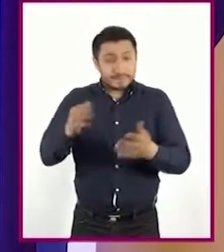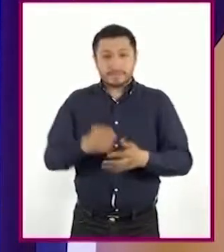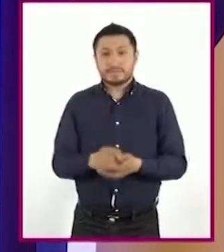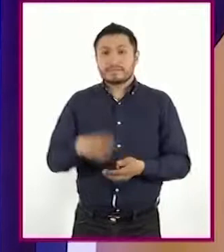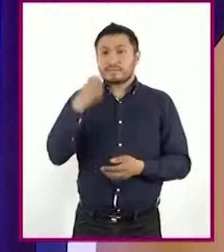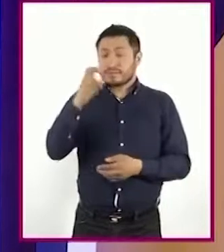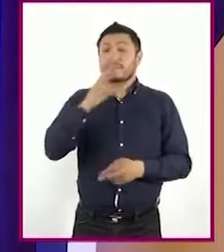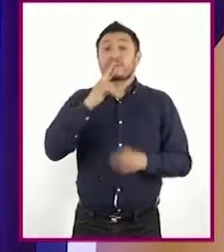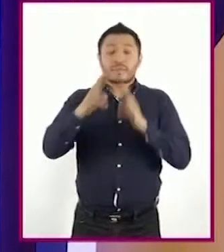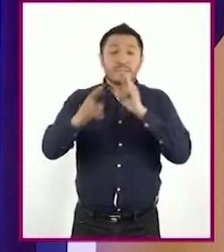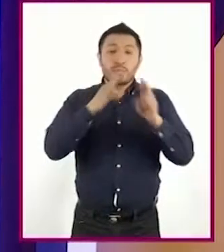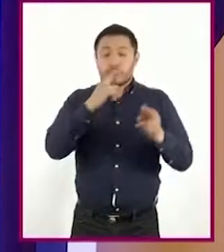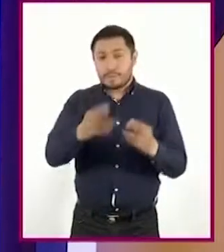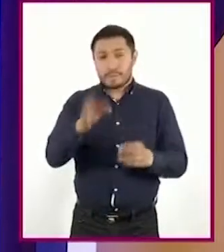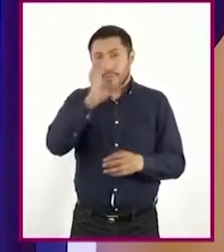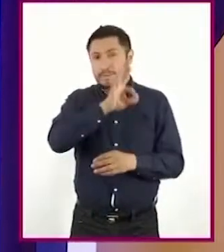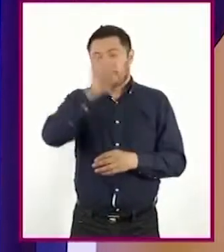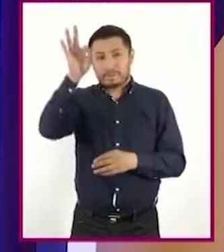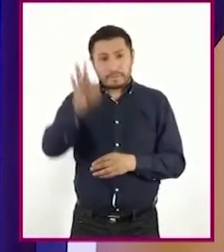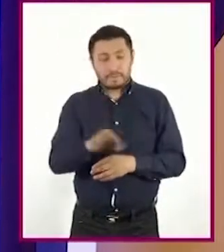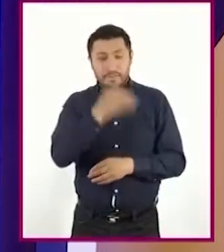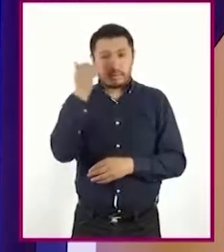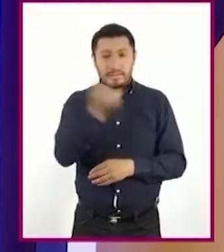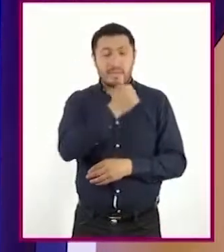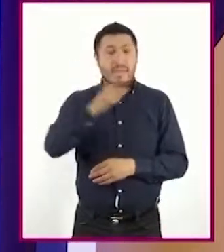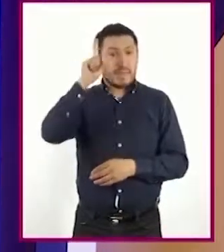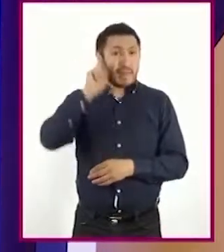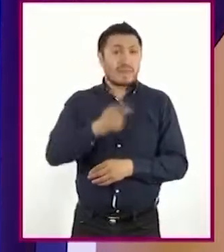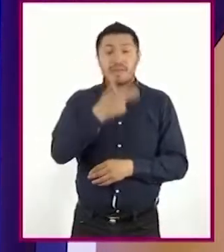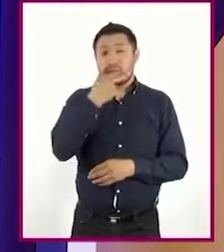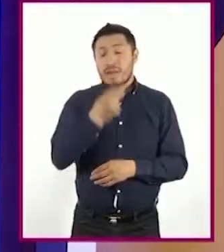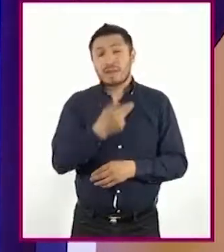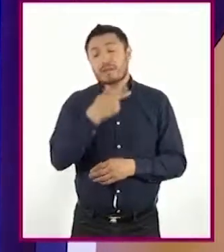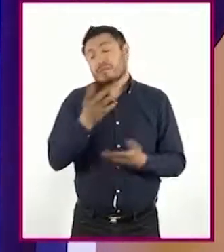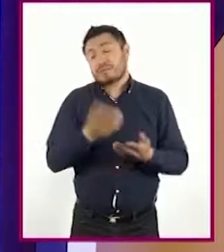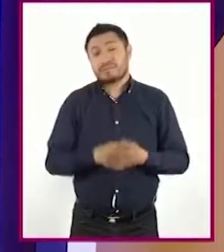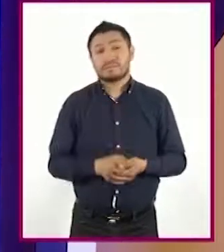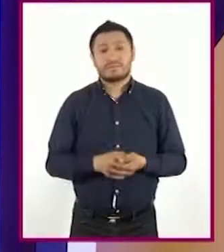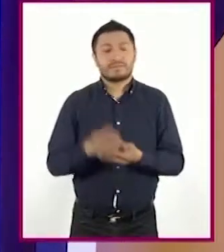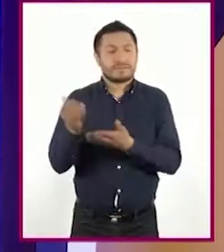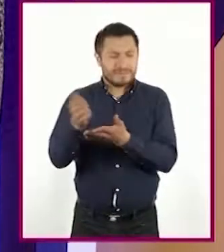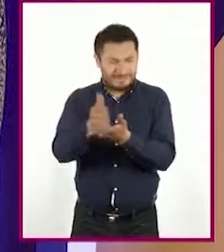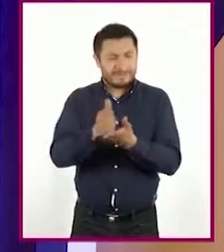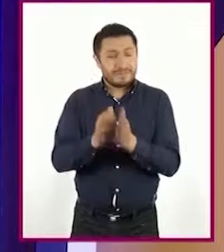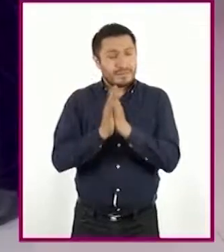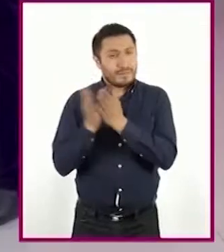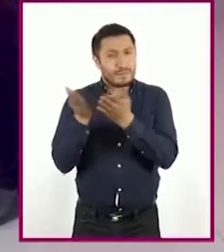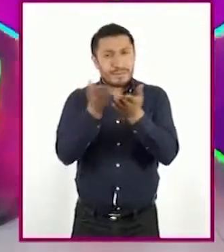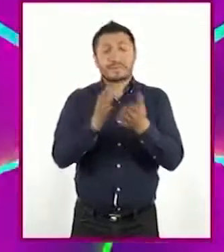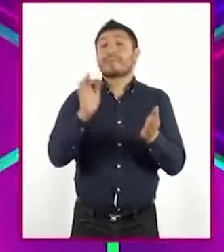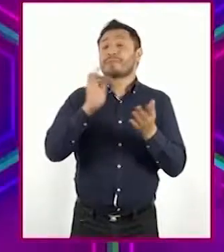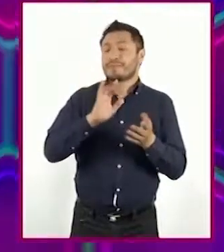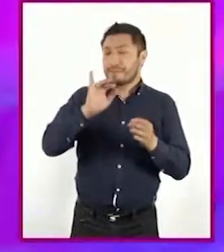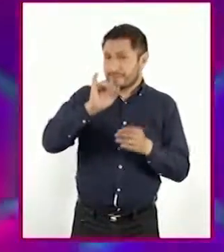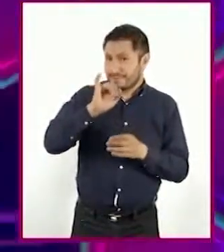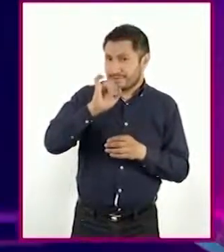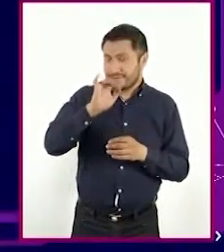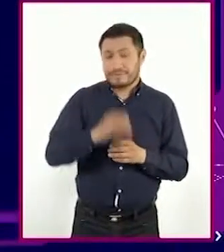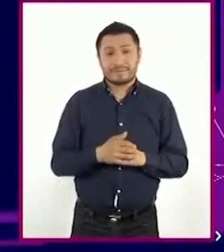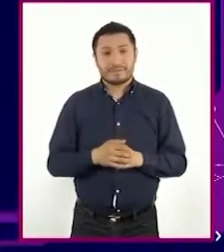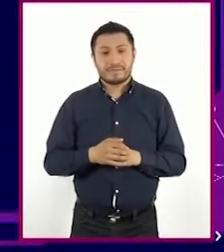en porcentaje de alumnas y alumnos. Leslie, ¿me ayudas a leerlas, por favor? Claro que sí, maestra